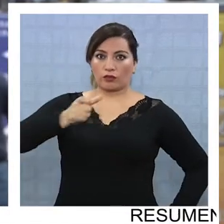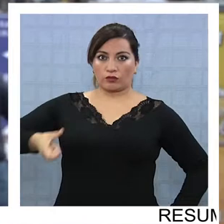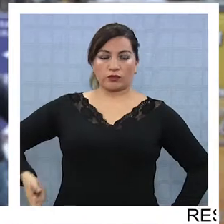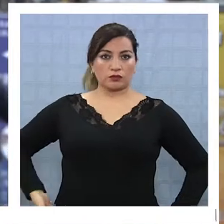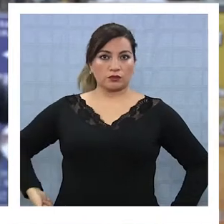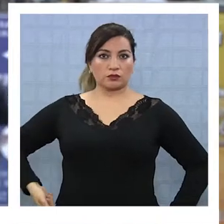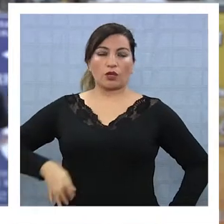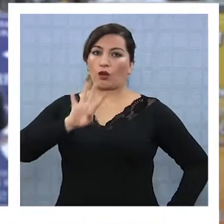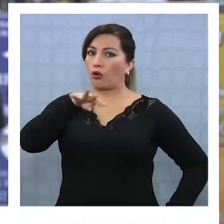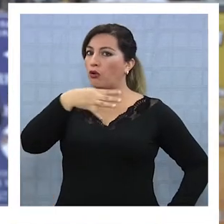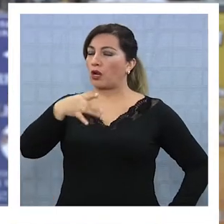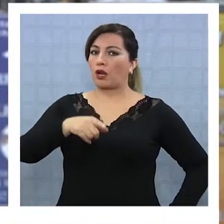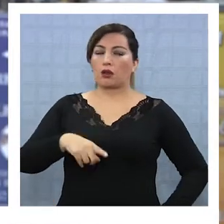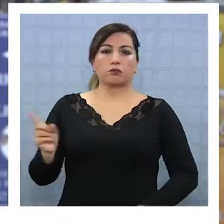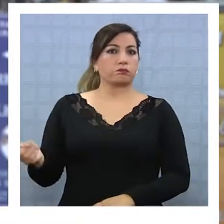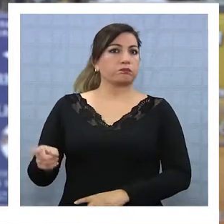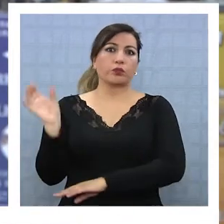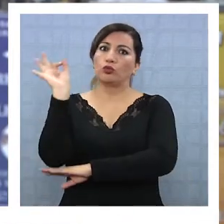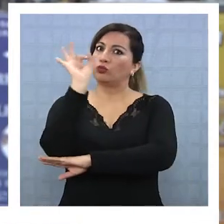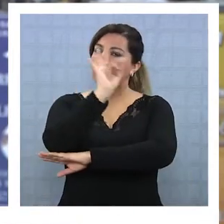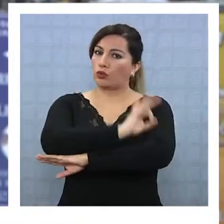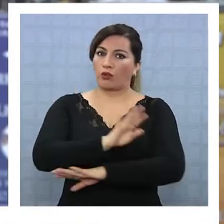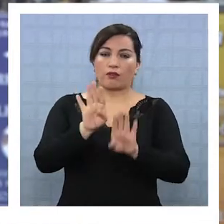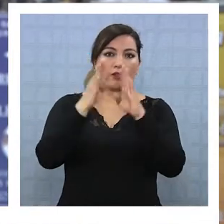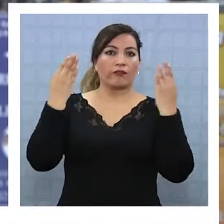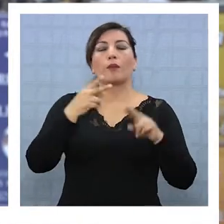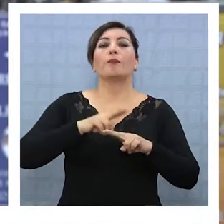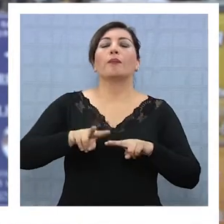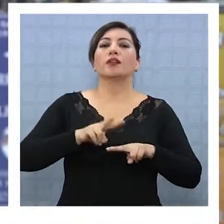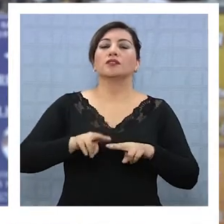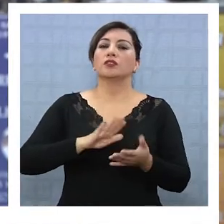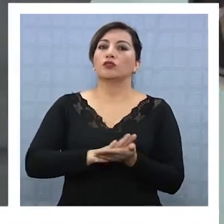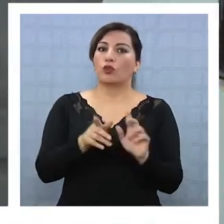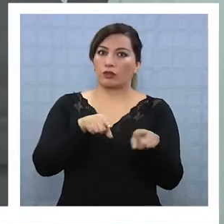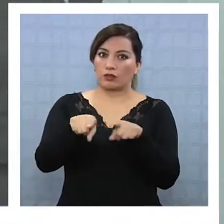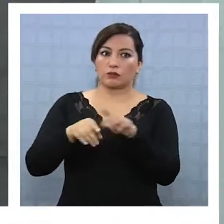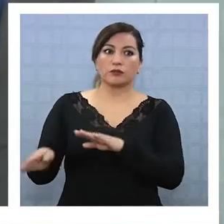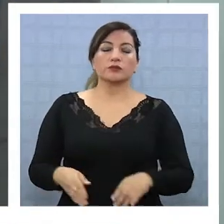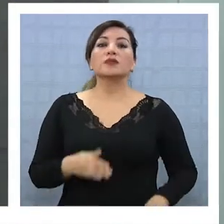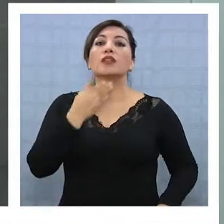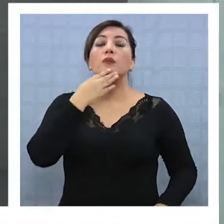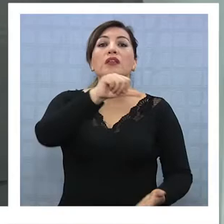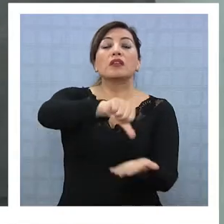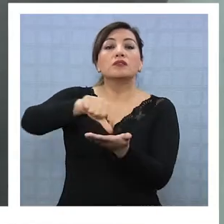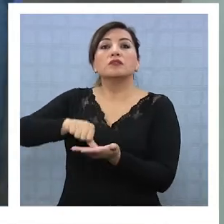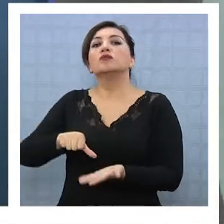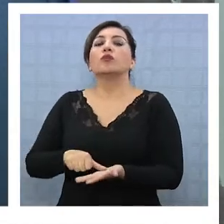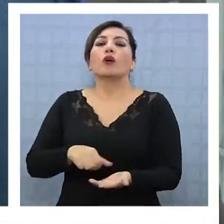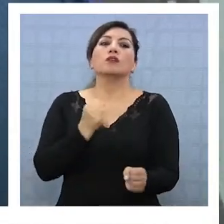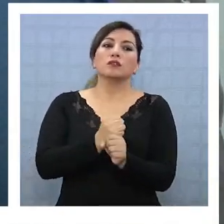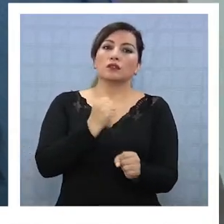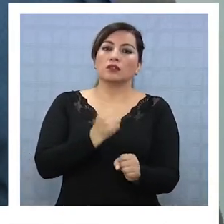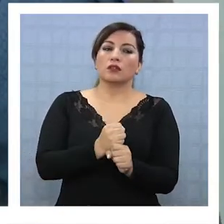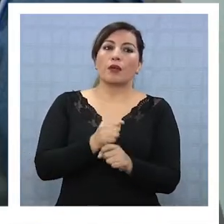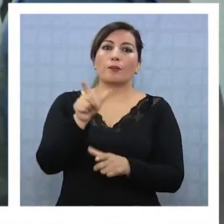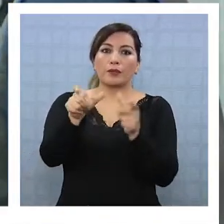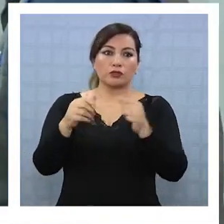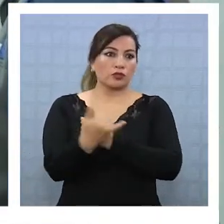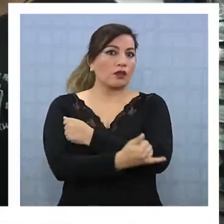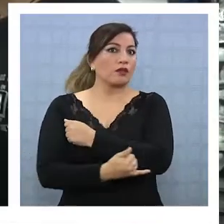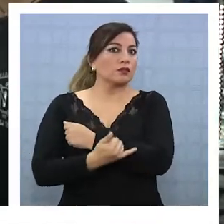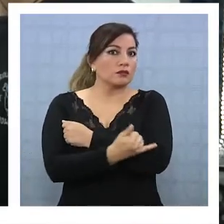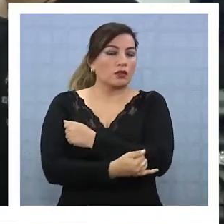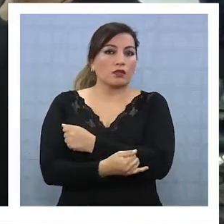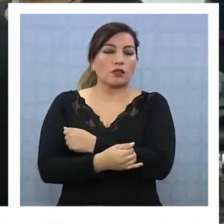las gobernaciones abiertas en horario continuado para que hagan también este proceso. Junto con recorrer centros laborales con presencia de